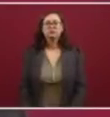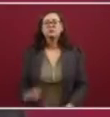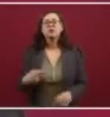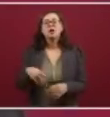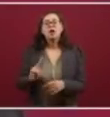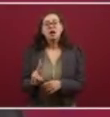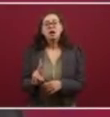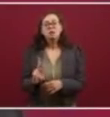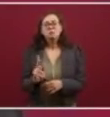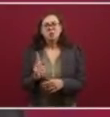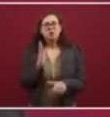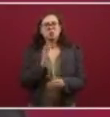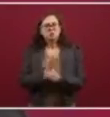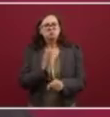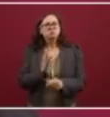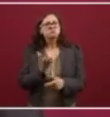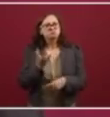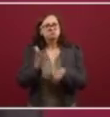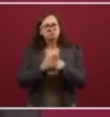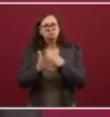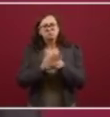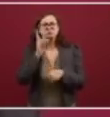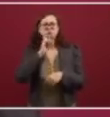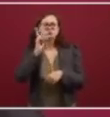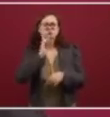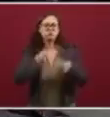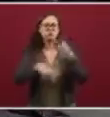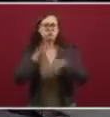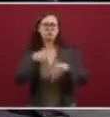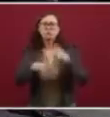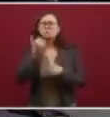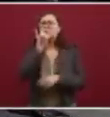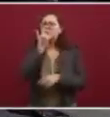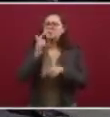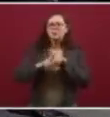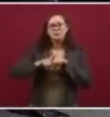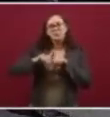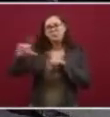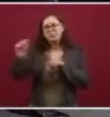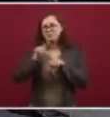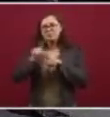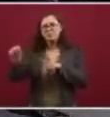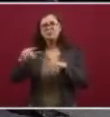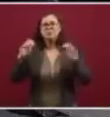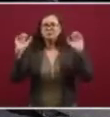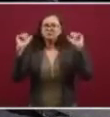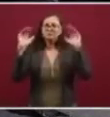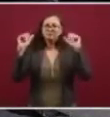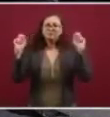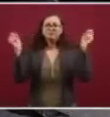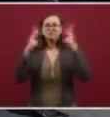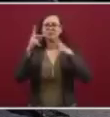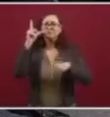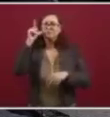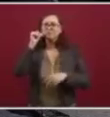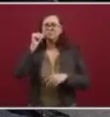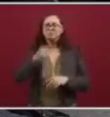más que ella nos exponga sobre este asunto. Ya me voy a ir, ya me voy. Ya nos vemos mañana.